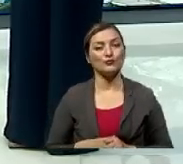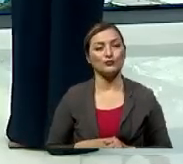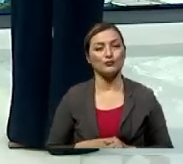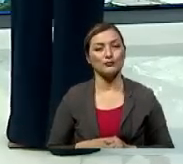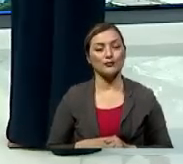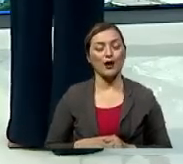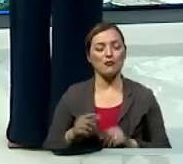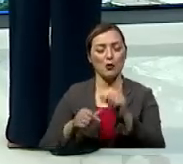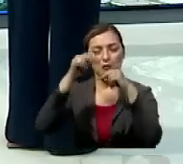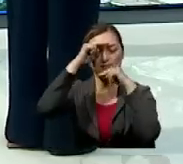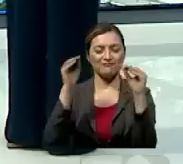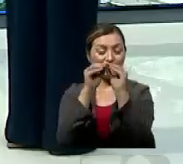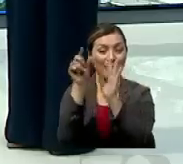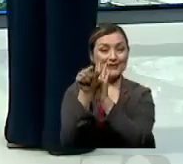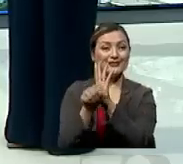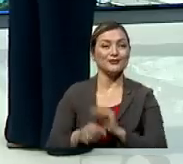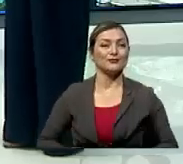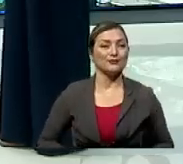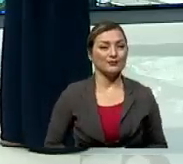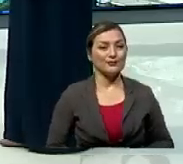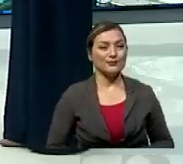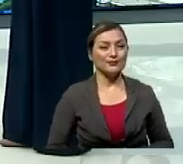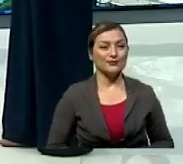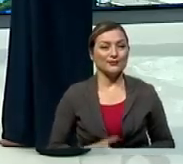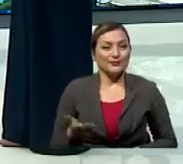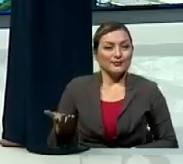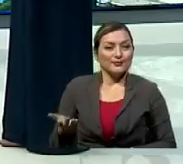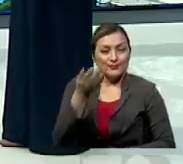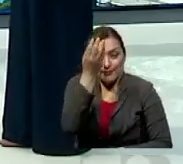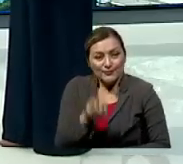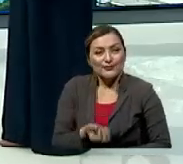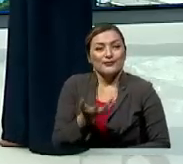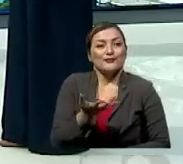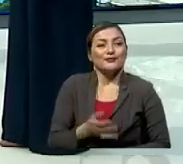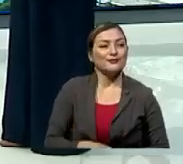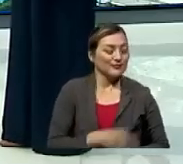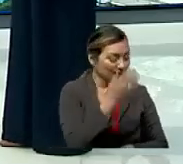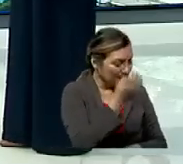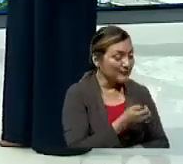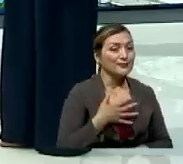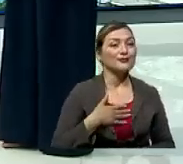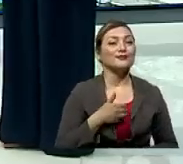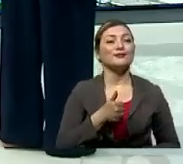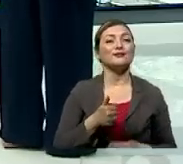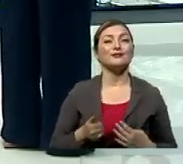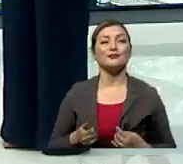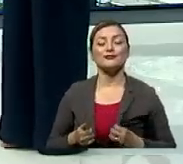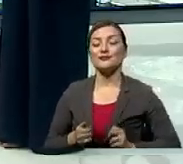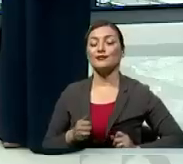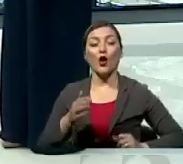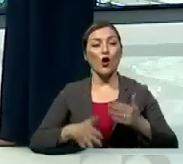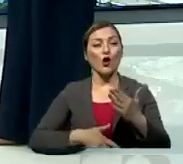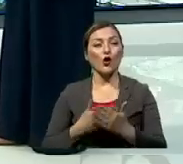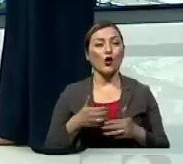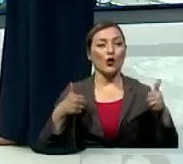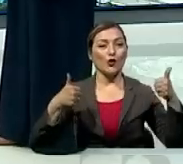vamos a ir contando más de esto. Y ahora, Tomás, buenos días. Andrea, buenos días. ¿Cómo estás? Todo bien. Un poco,